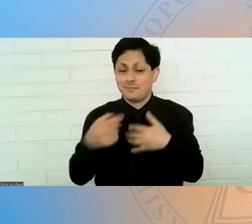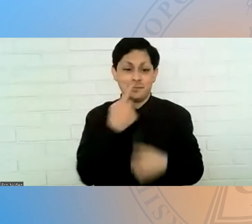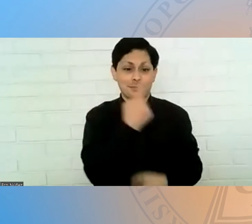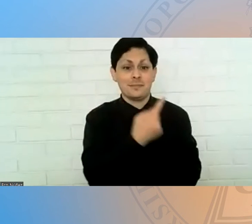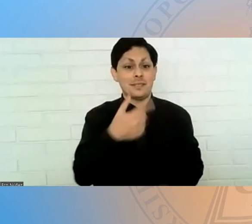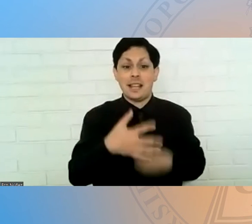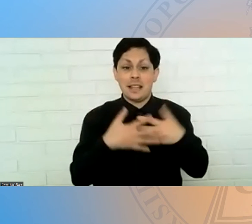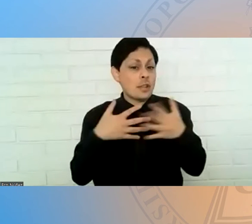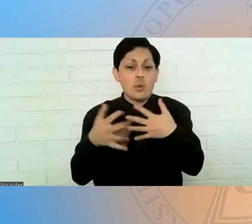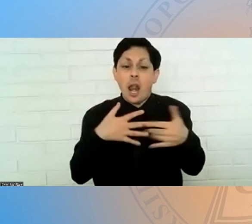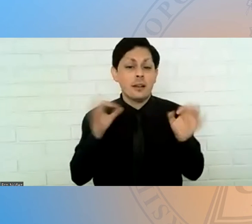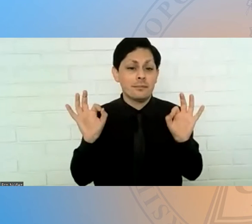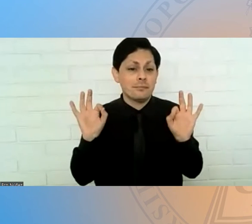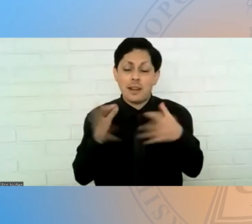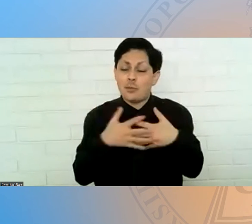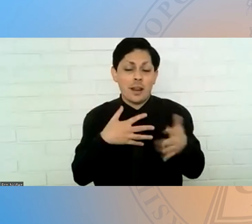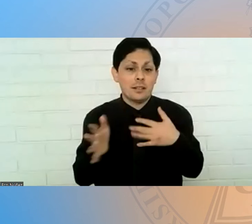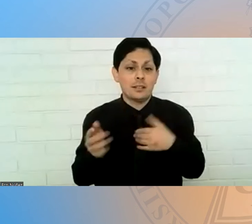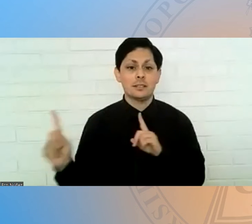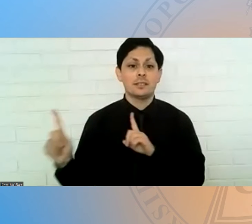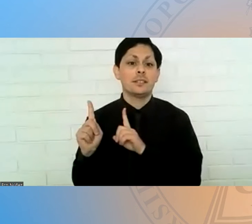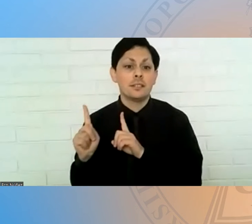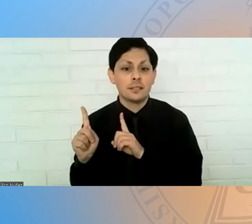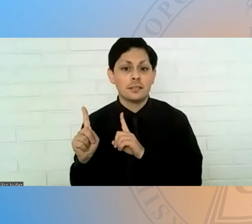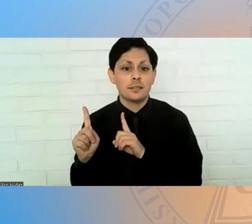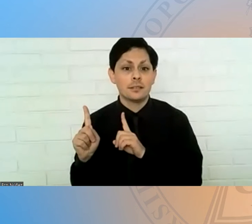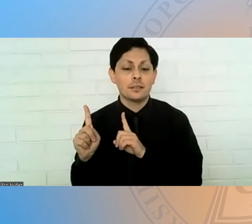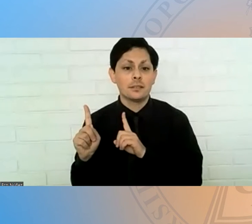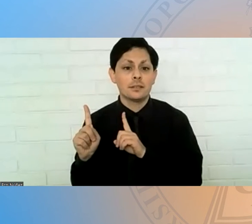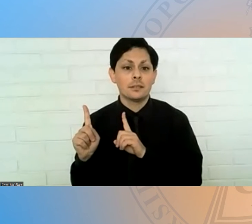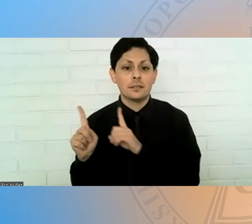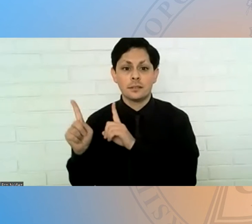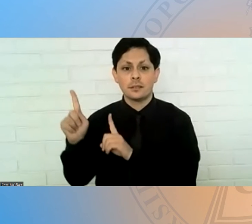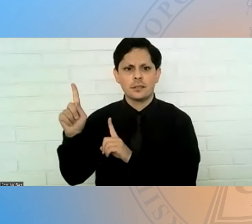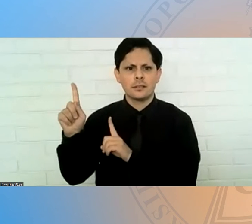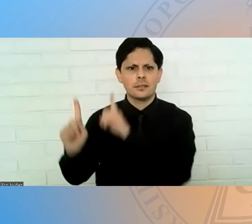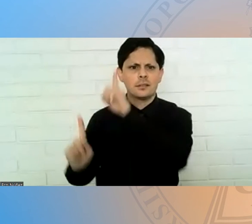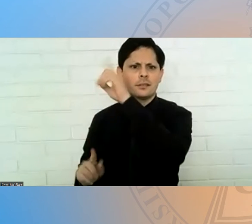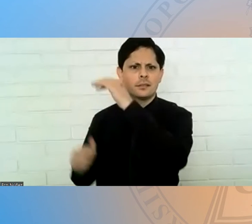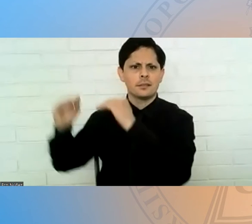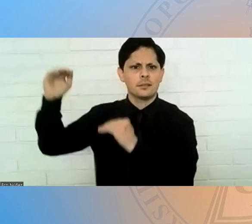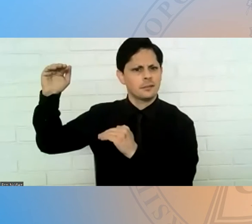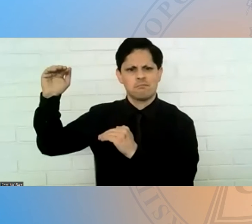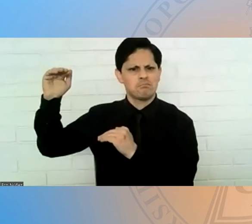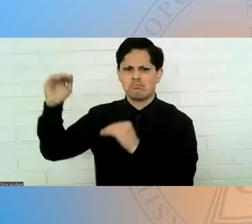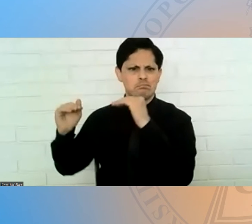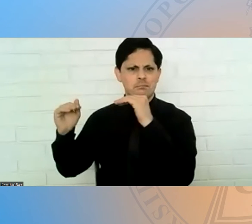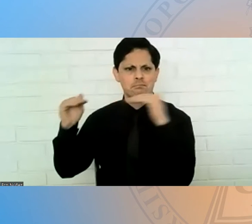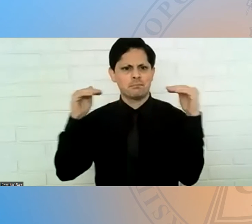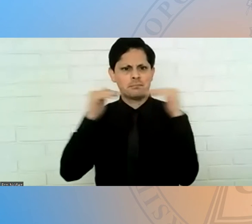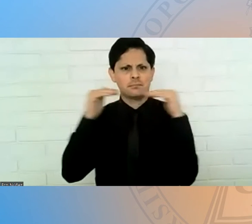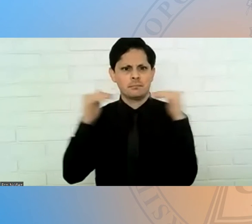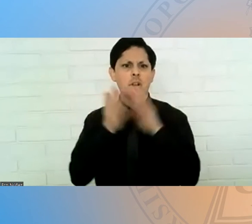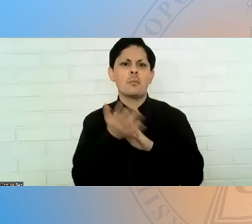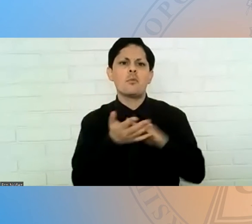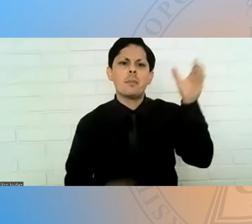seres humanos. Y si estoy con uno solo, una persona, esa persona es diversa. Y si es una persona